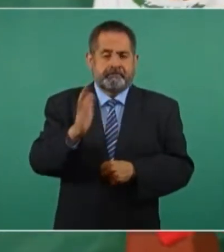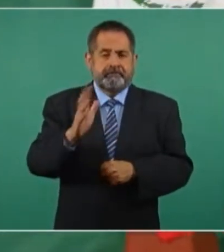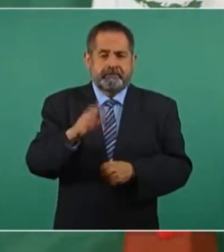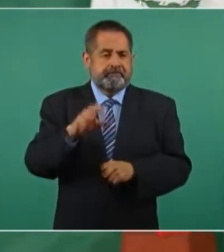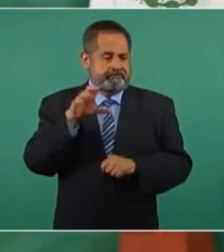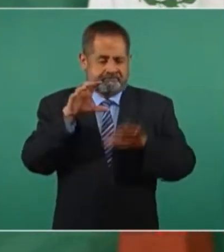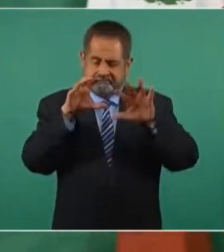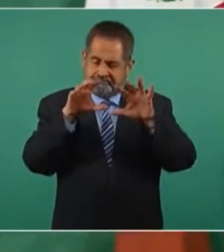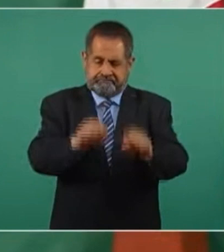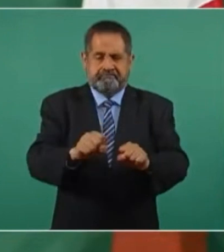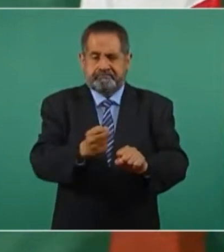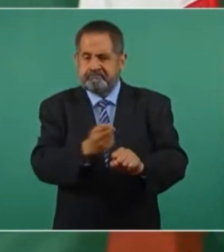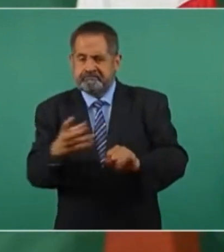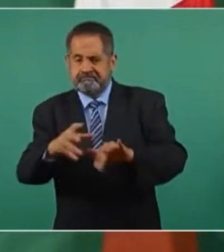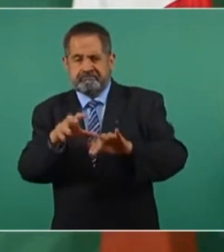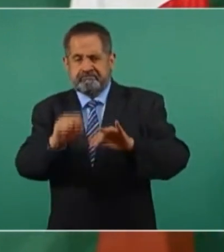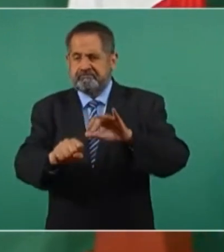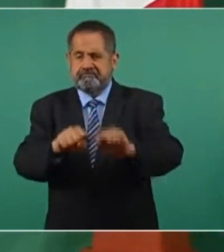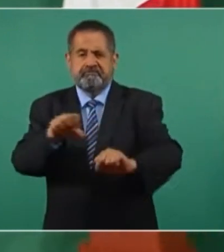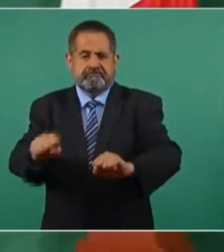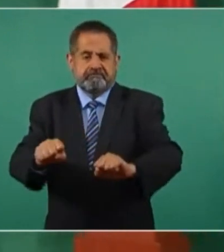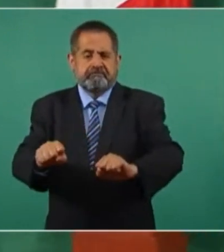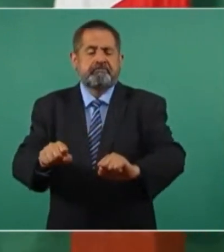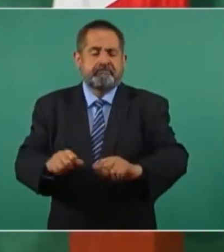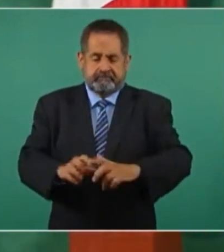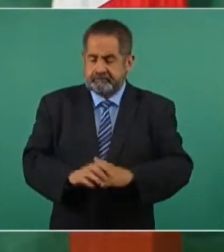hubieron detenciones.